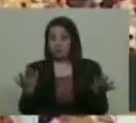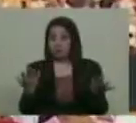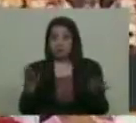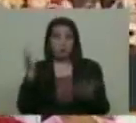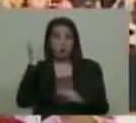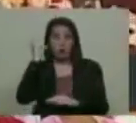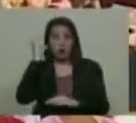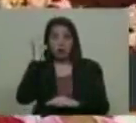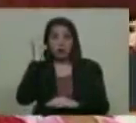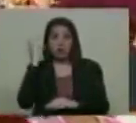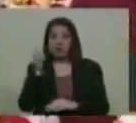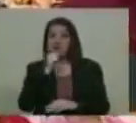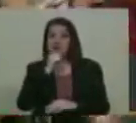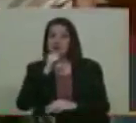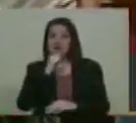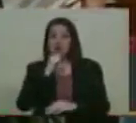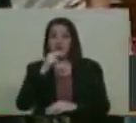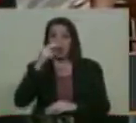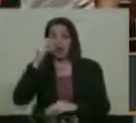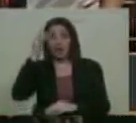¿Quiénes son las jefas de los VC?